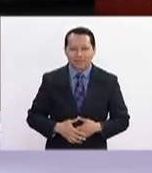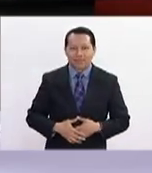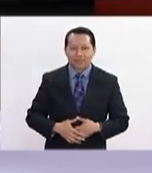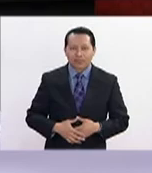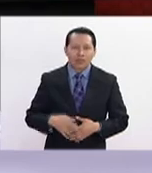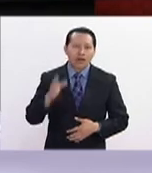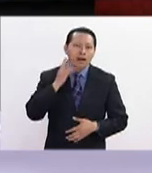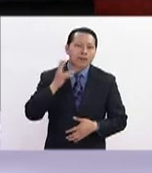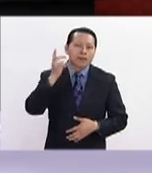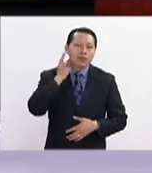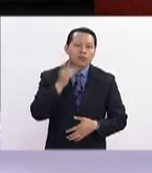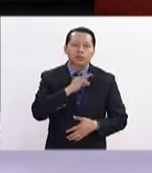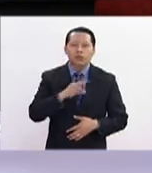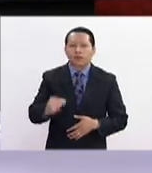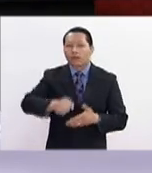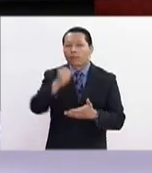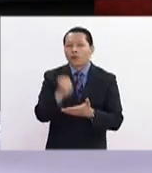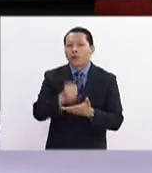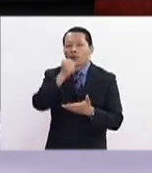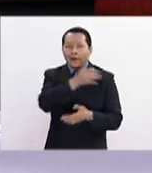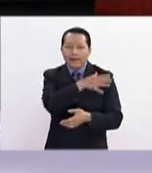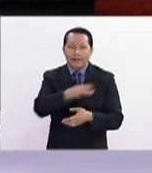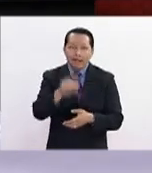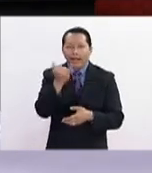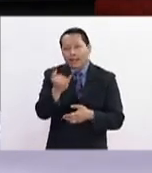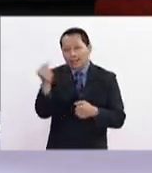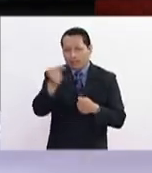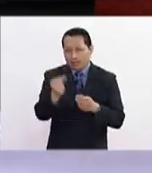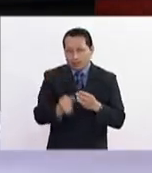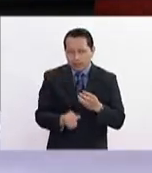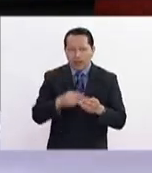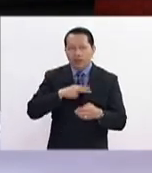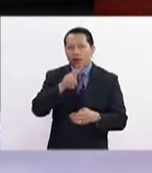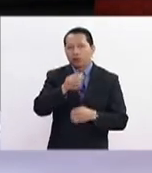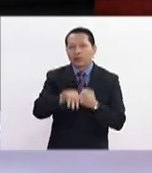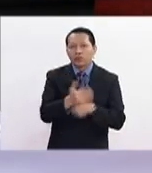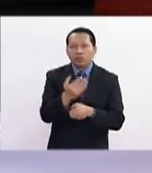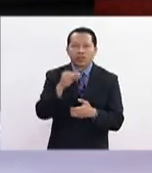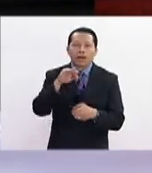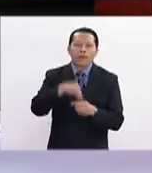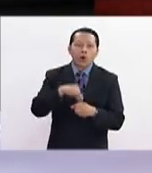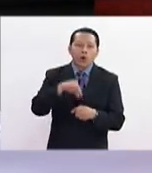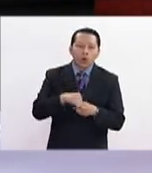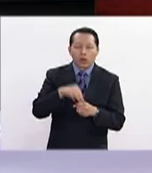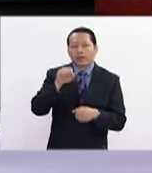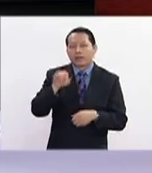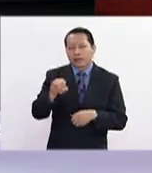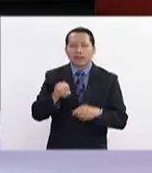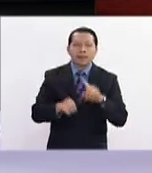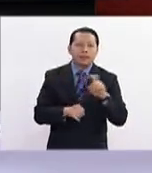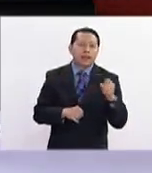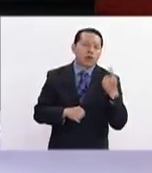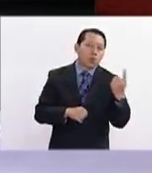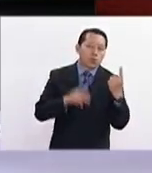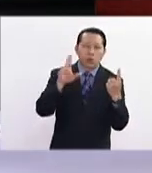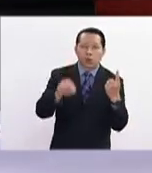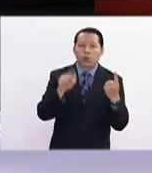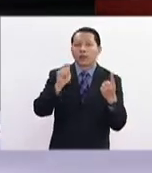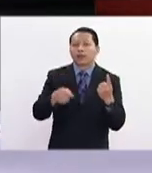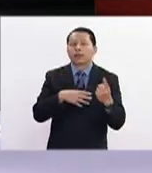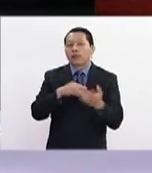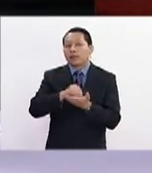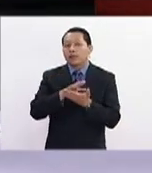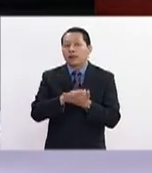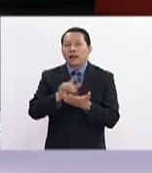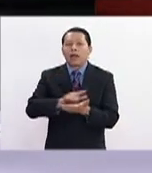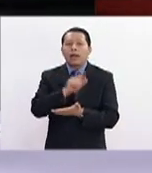La Cámara de Diputados aprobó en lo general y en lo particular con 215 votos a favor y 101 en contra el dictamen que expide